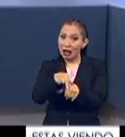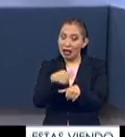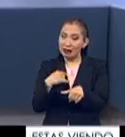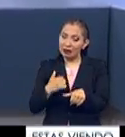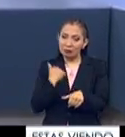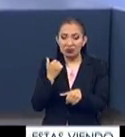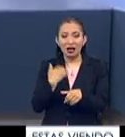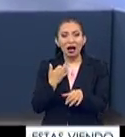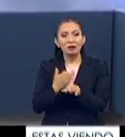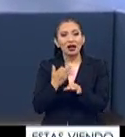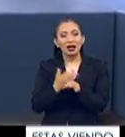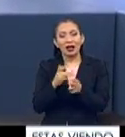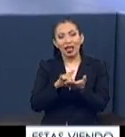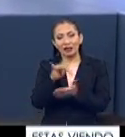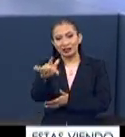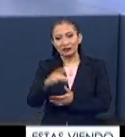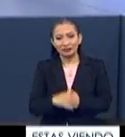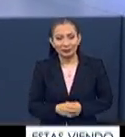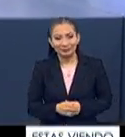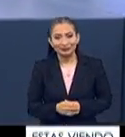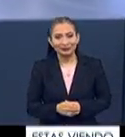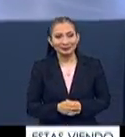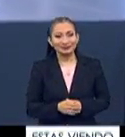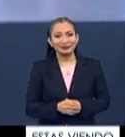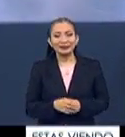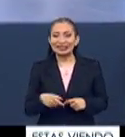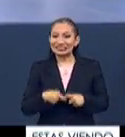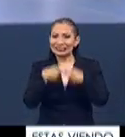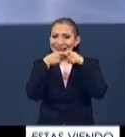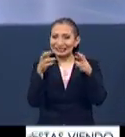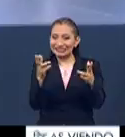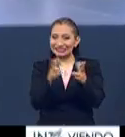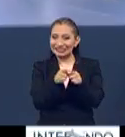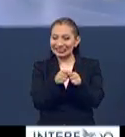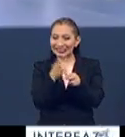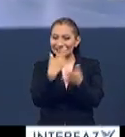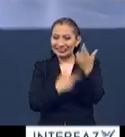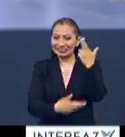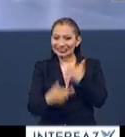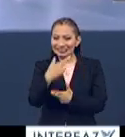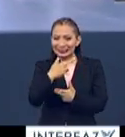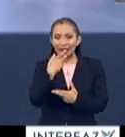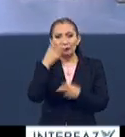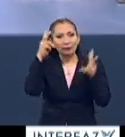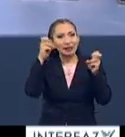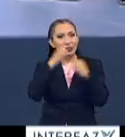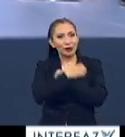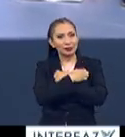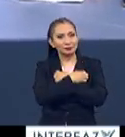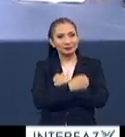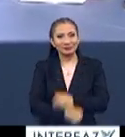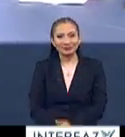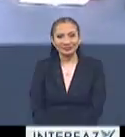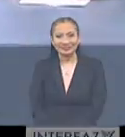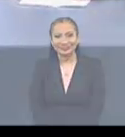fuera. Muchísimas gracias, Lorena, por haber estado con nosotros. Muchas gracias. Gracias. Vamos a hacer una breve pausa y regresamos a hablar de educación.